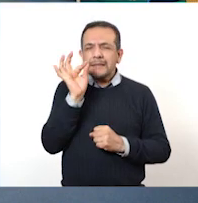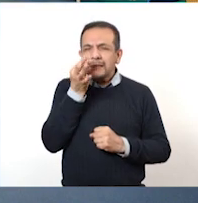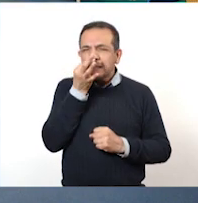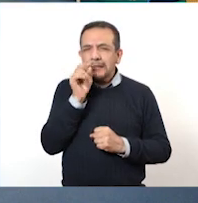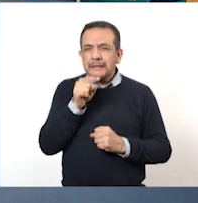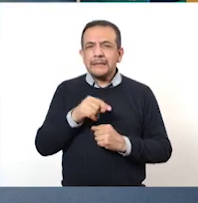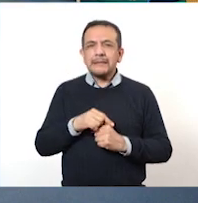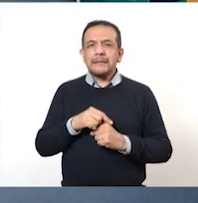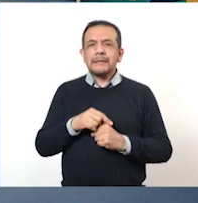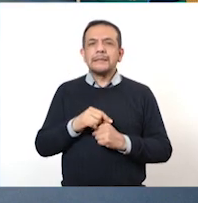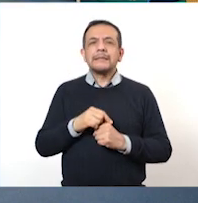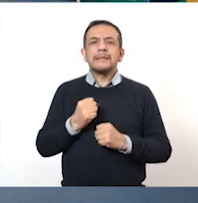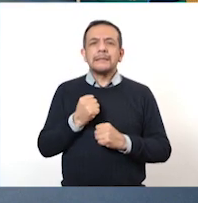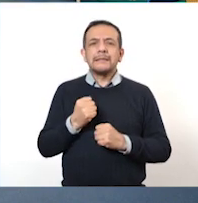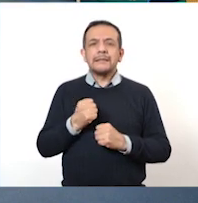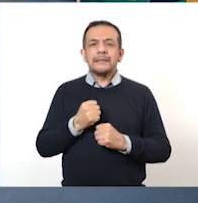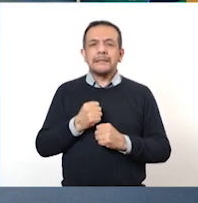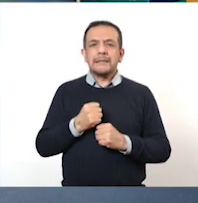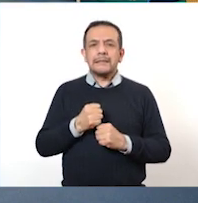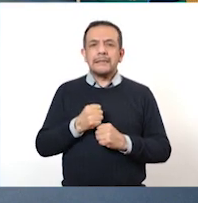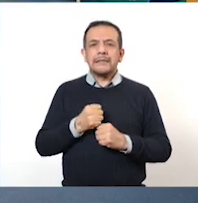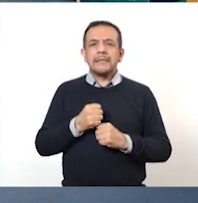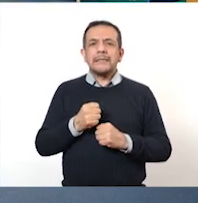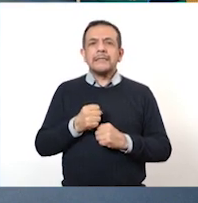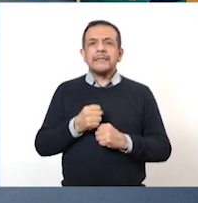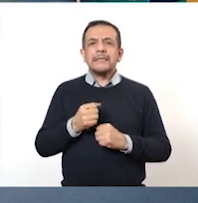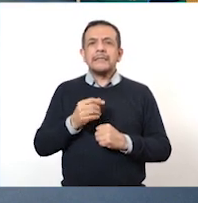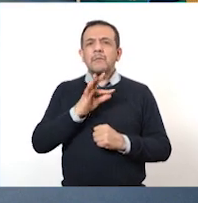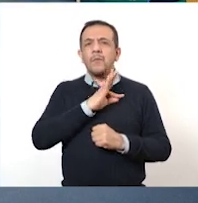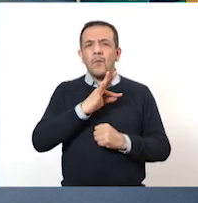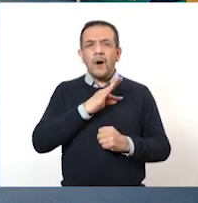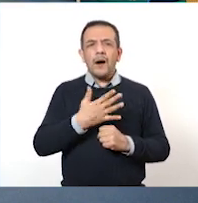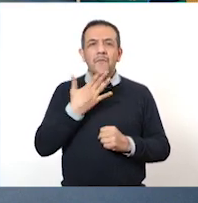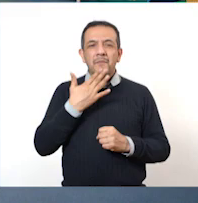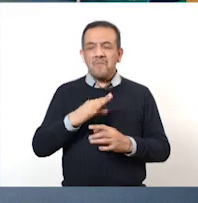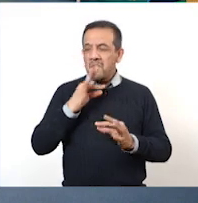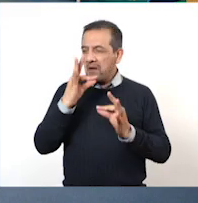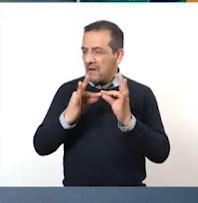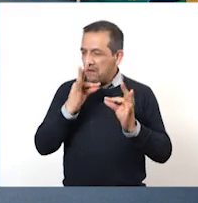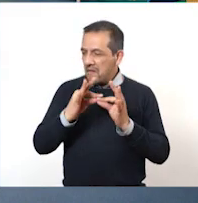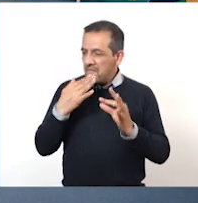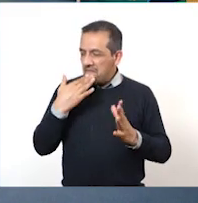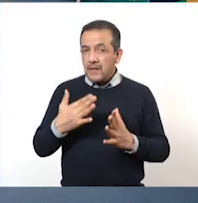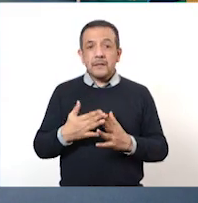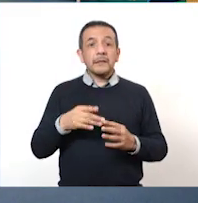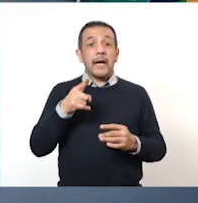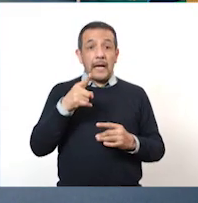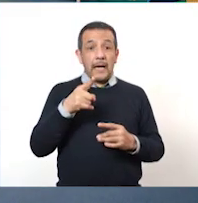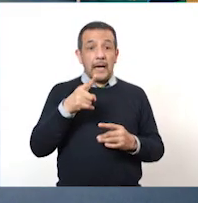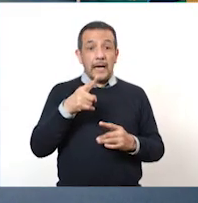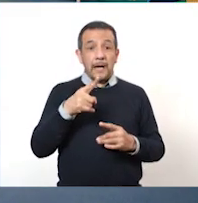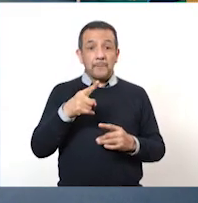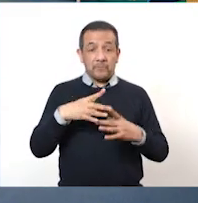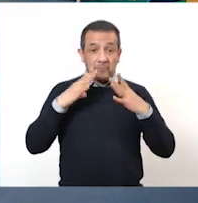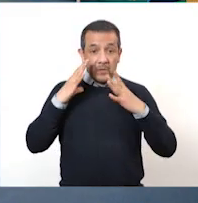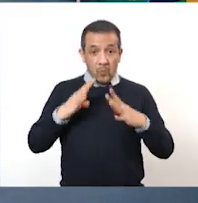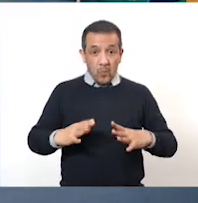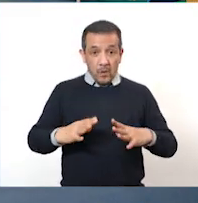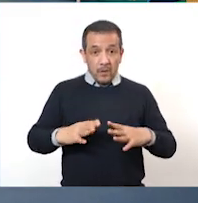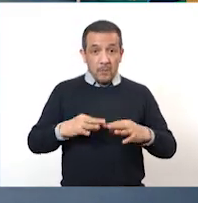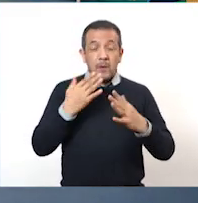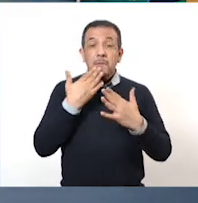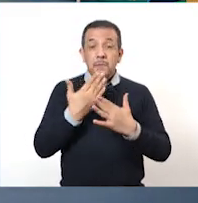¡Uy! Un poquito. Sí está. ¡Oh! Vamos, Natalia, sí puedes. Sí, se puede. ¡Ay! Perfecto. Bien, tuvo ahí un está. Ajuste de su